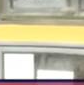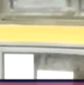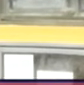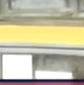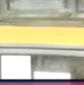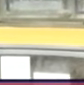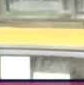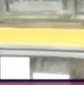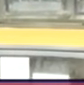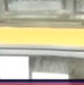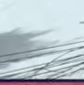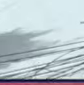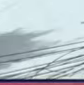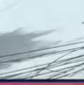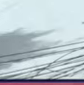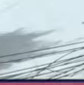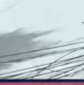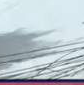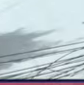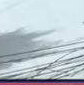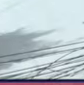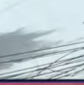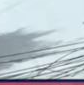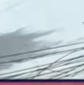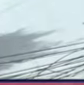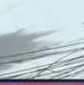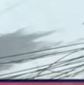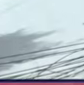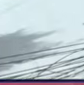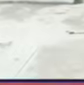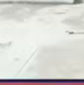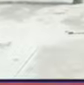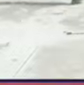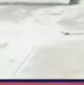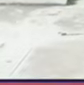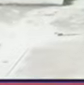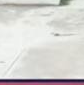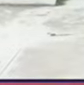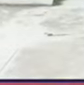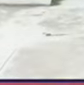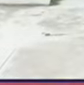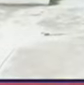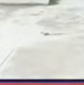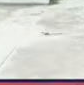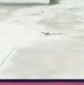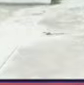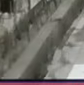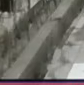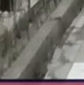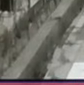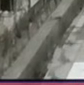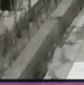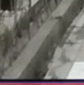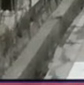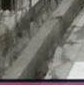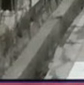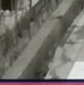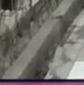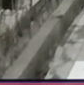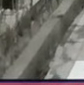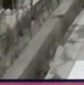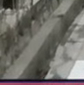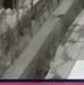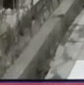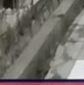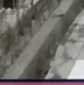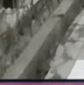bolivianos la recibimos, preparamos mesas, sí. Y queremos recibir a nuestros seres queridos que ya han partido al más allá. En esta oportunidad queremos mostrarles